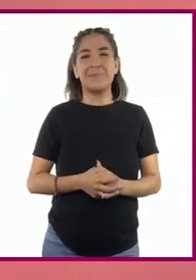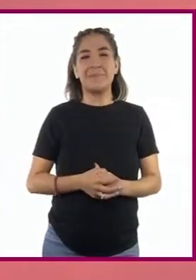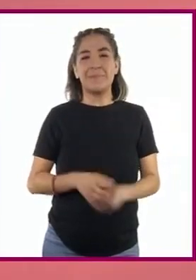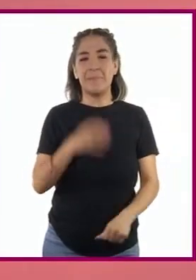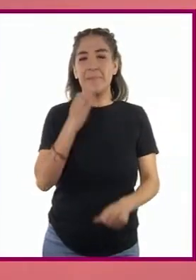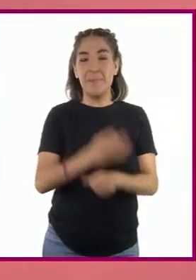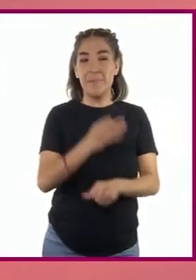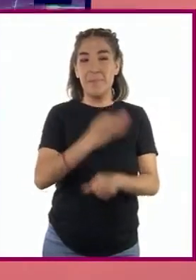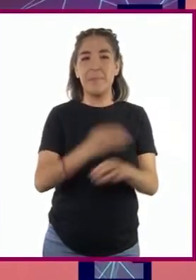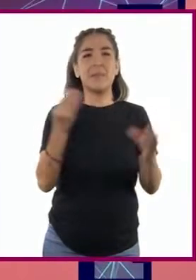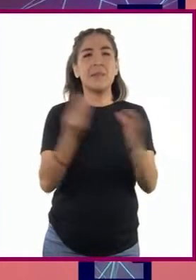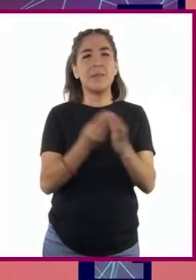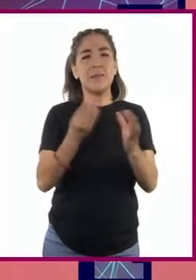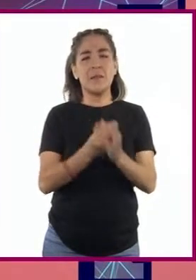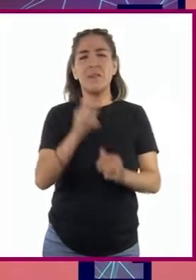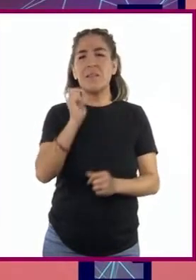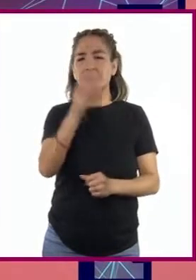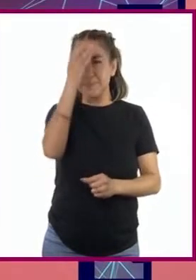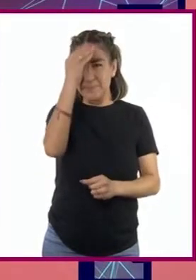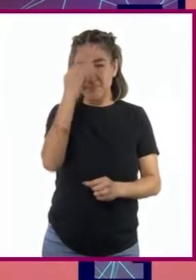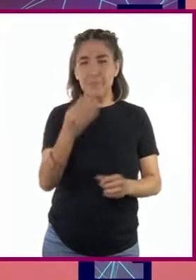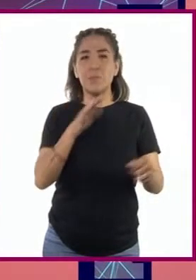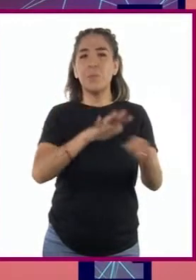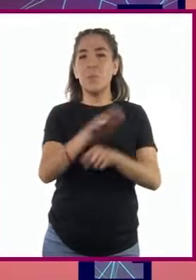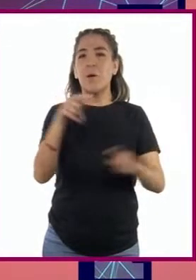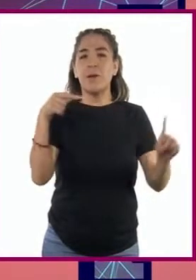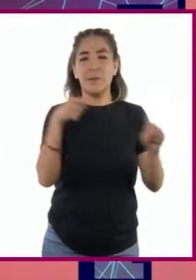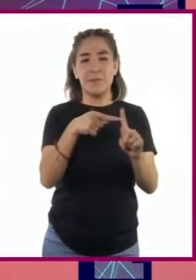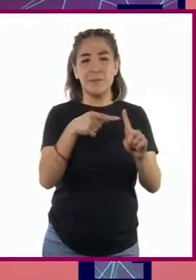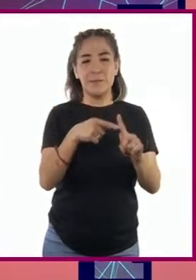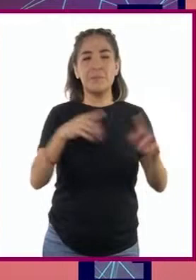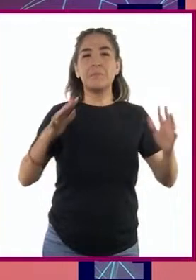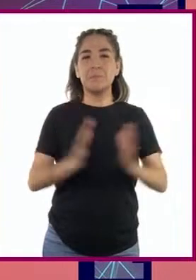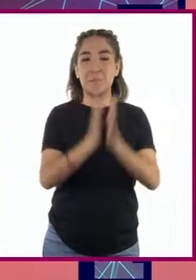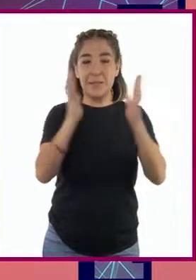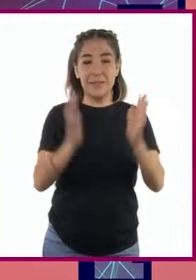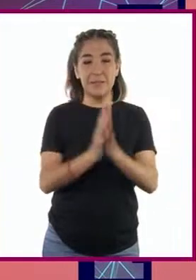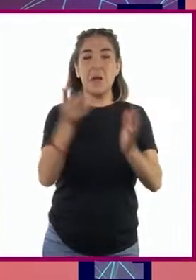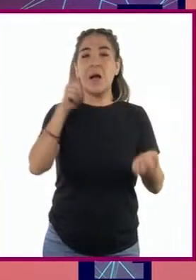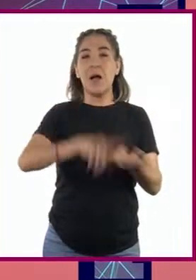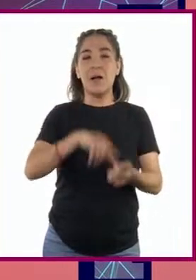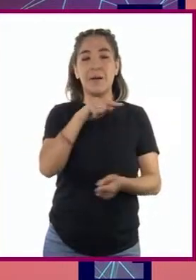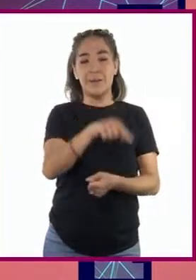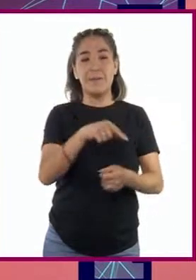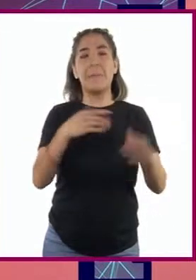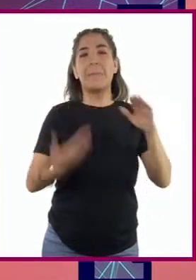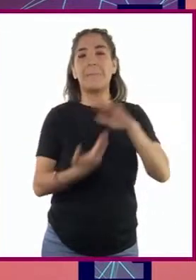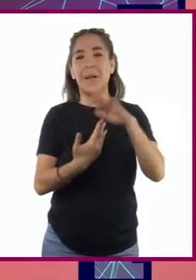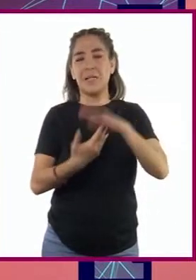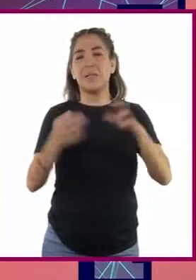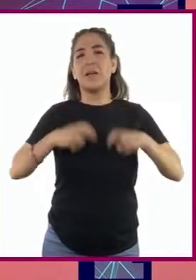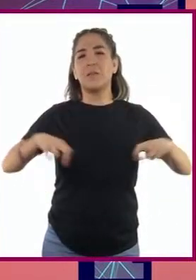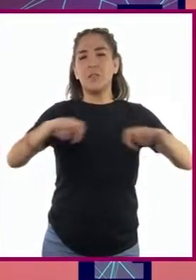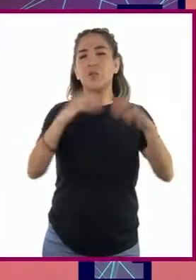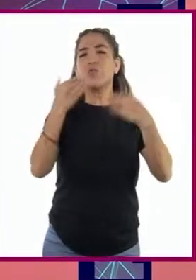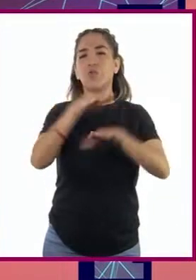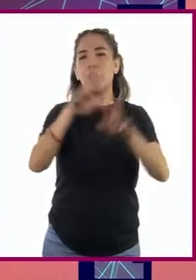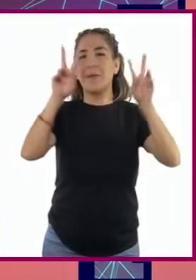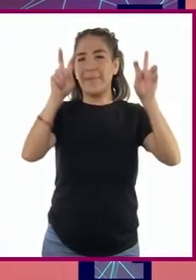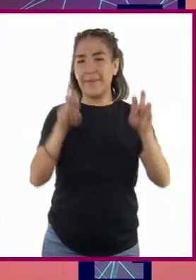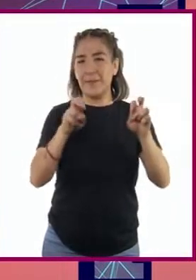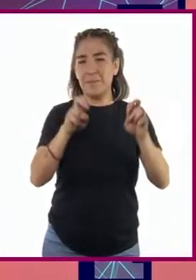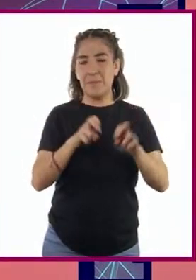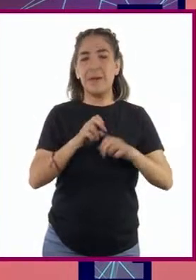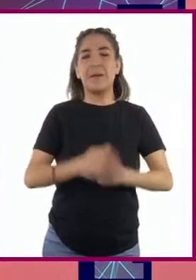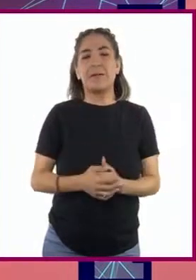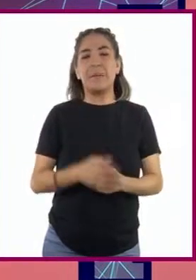Durante esta sesión trabajaremos el aprendizaje esperado. Participa en una mesa redonda sobre un tema específico